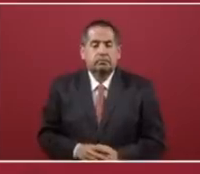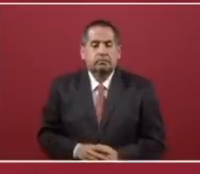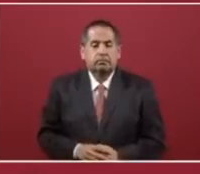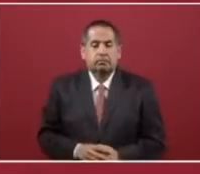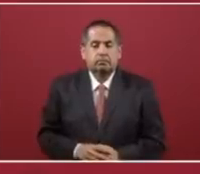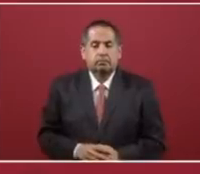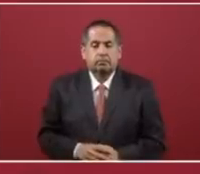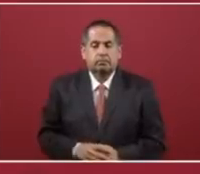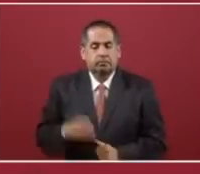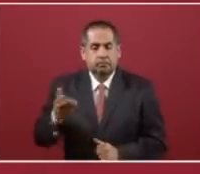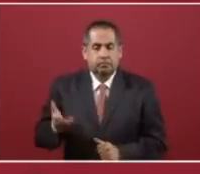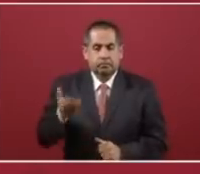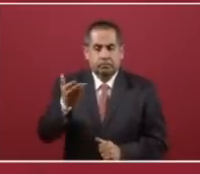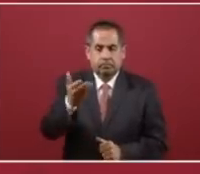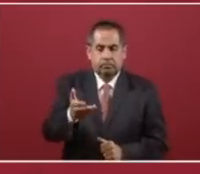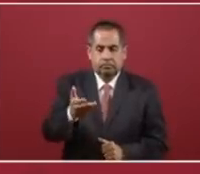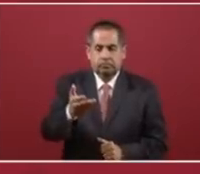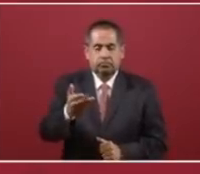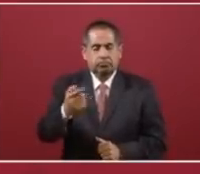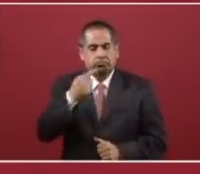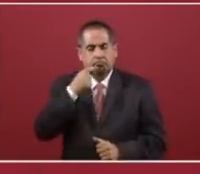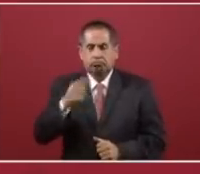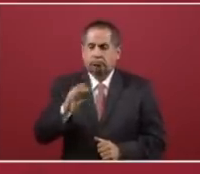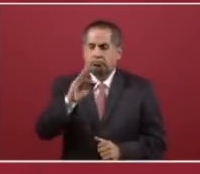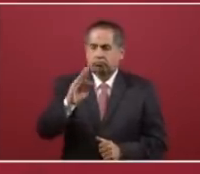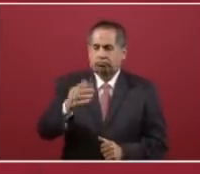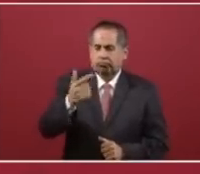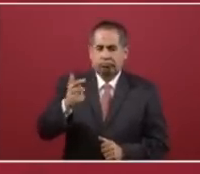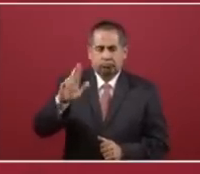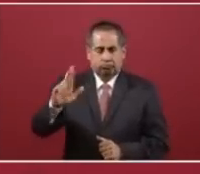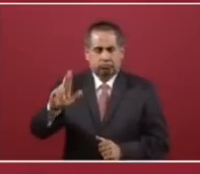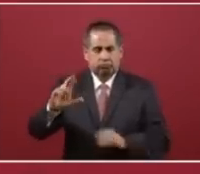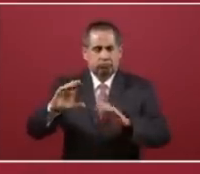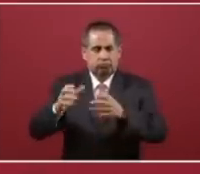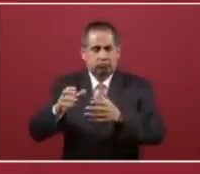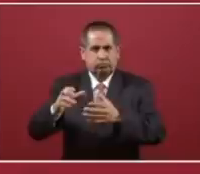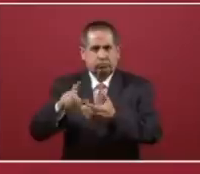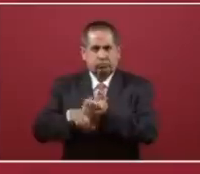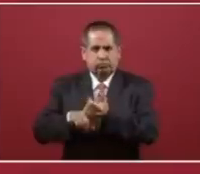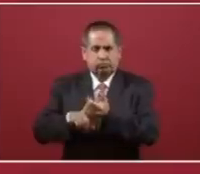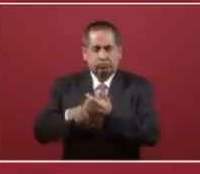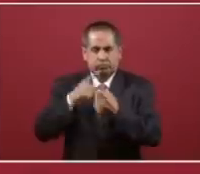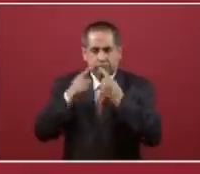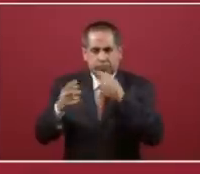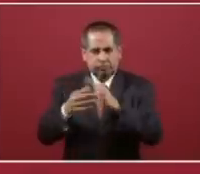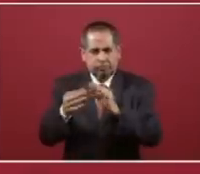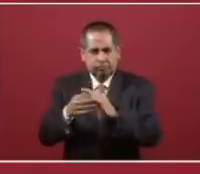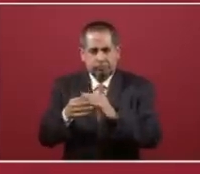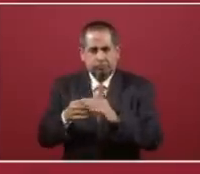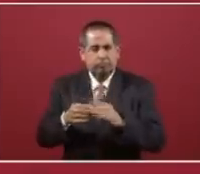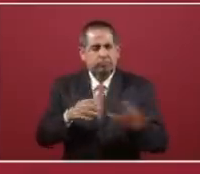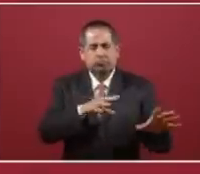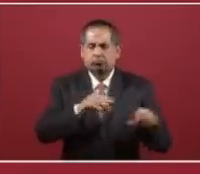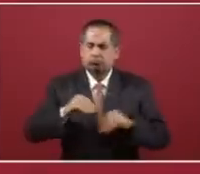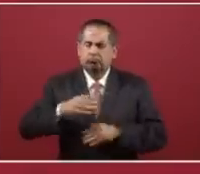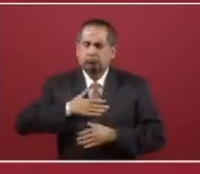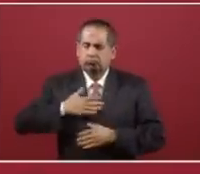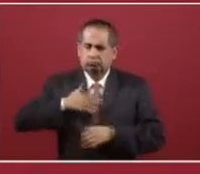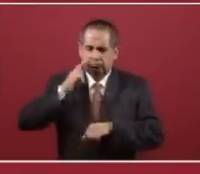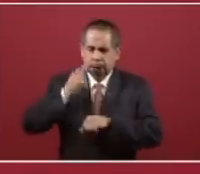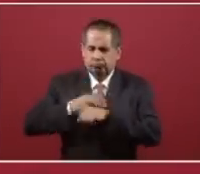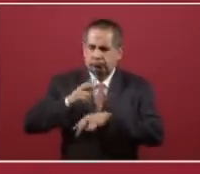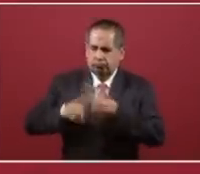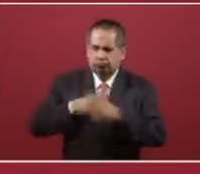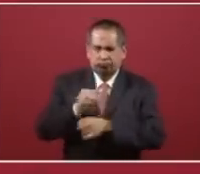solicito que la fiscalía general de la república atrajera el caso esta